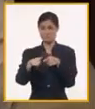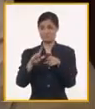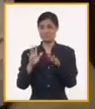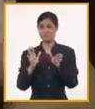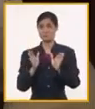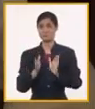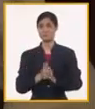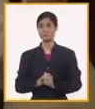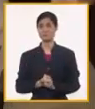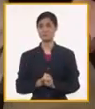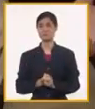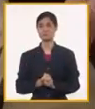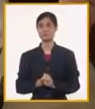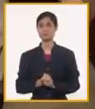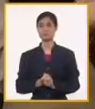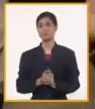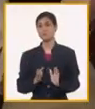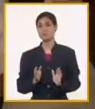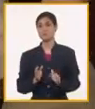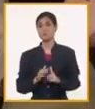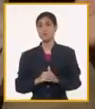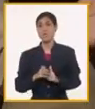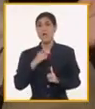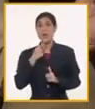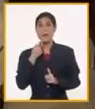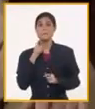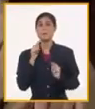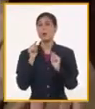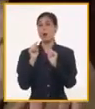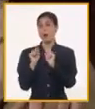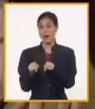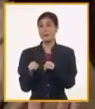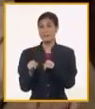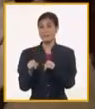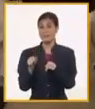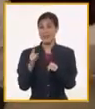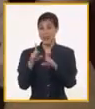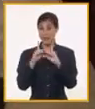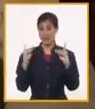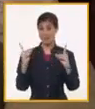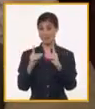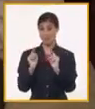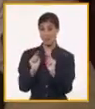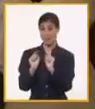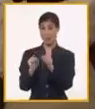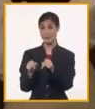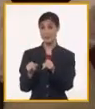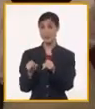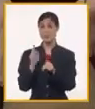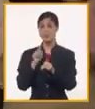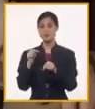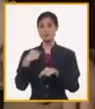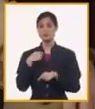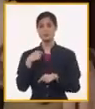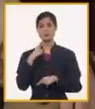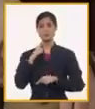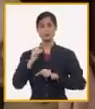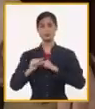Y ahí es donde él dice que es que yo empiezo a entender el